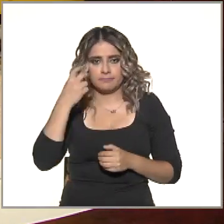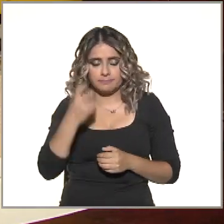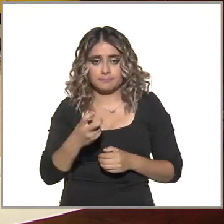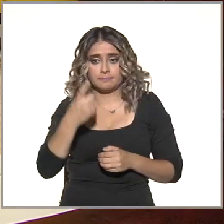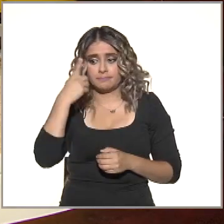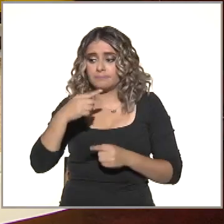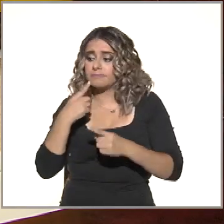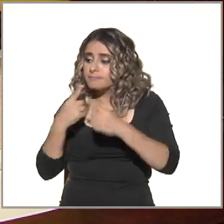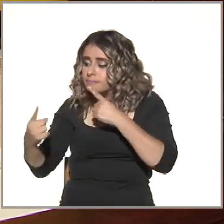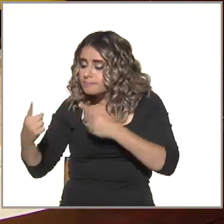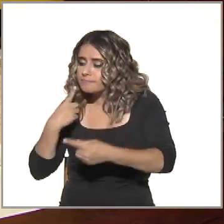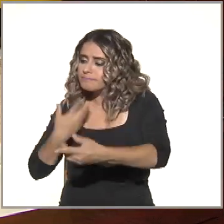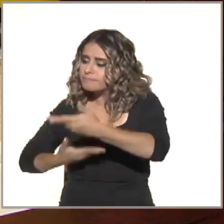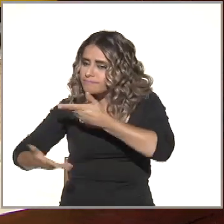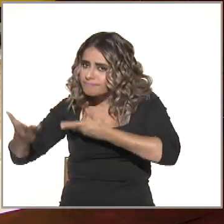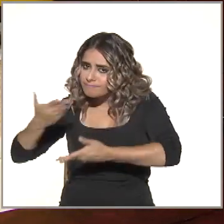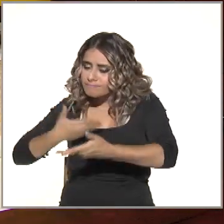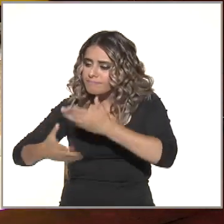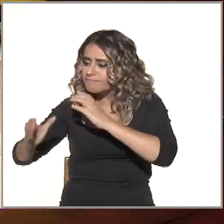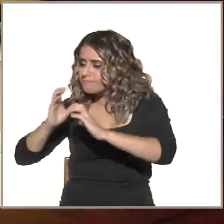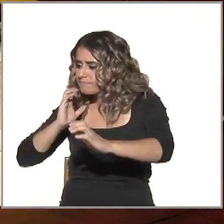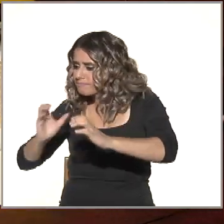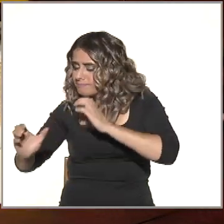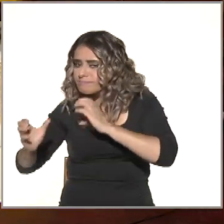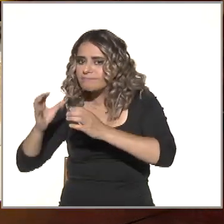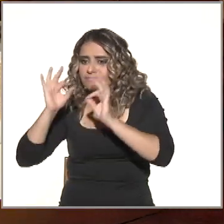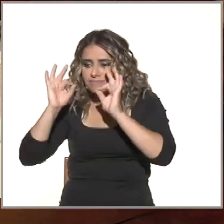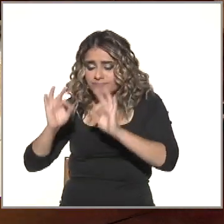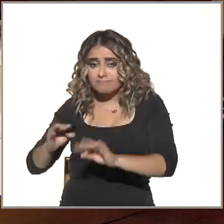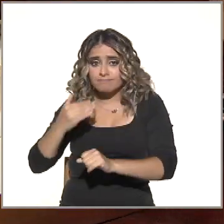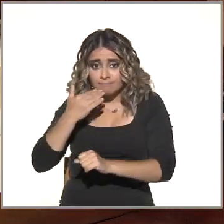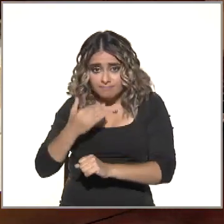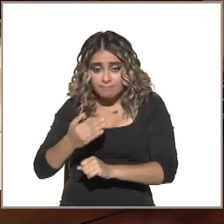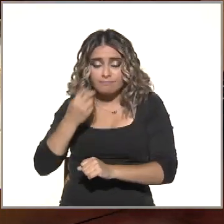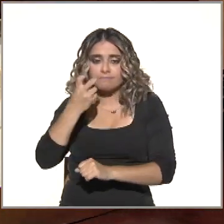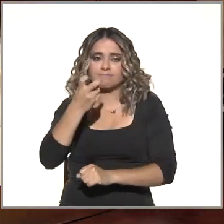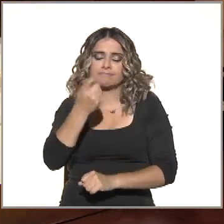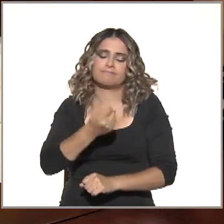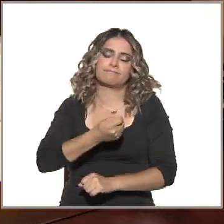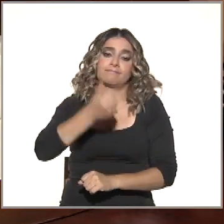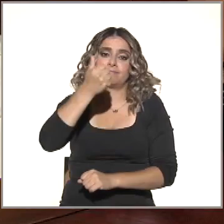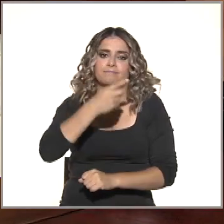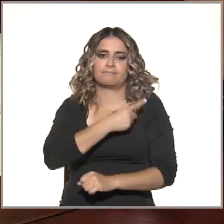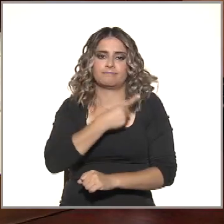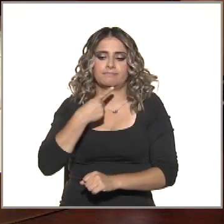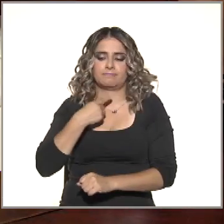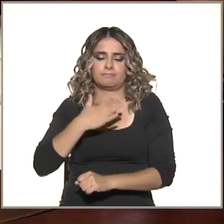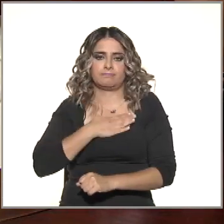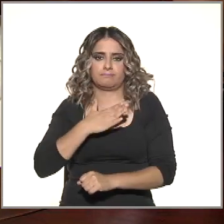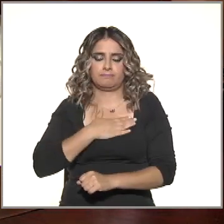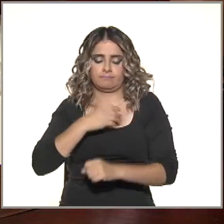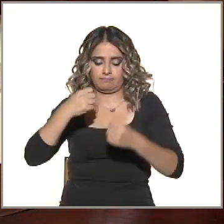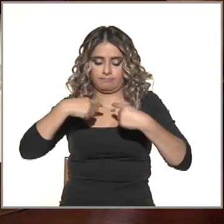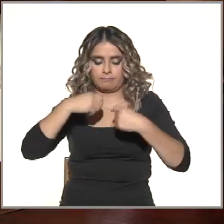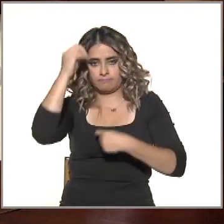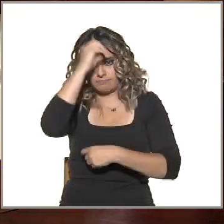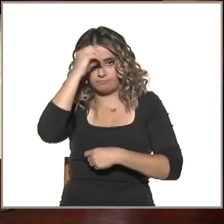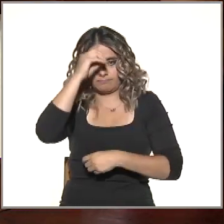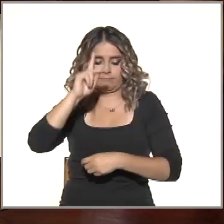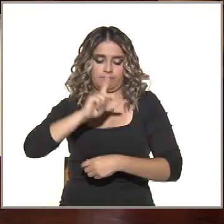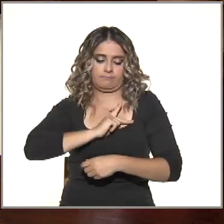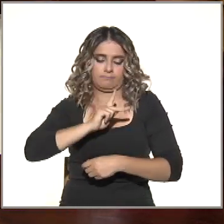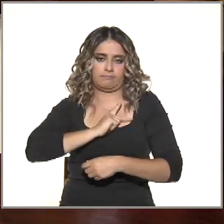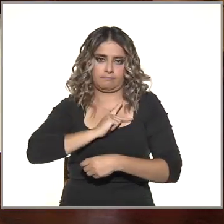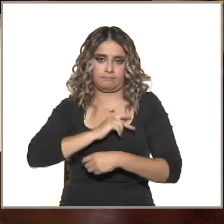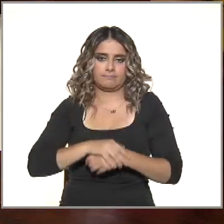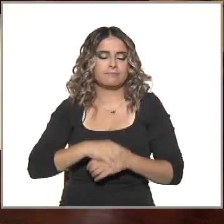a un diálogo creador, lo primero es que sea uno fiel a sí mismo. Ya nos